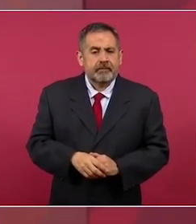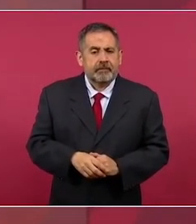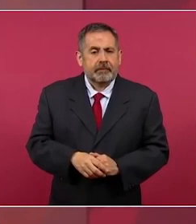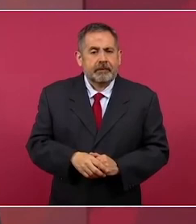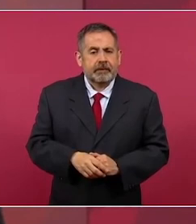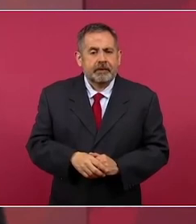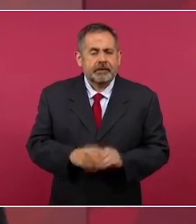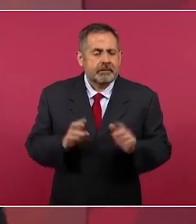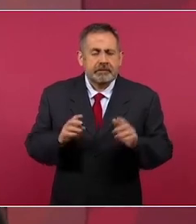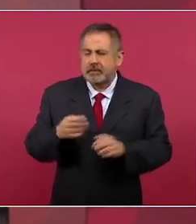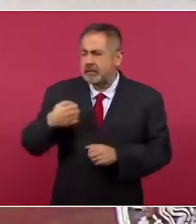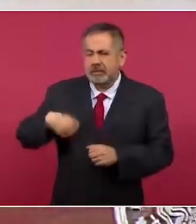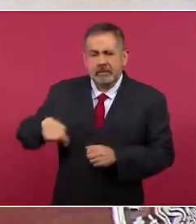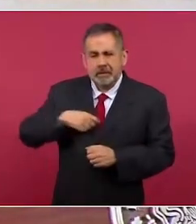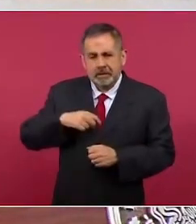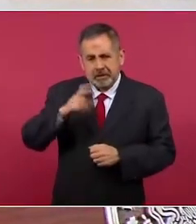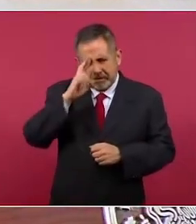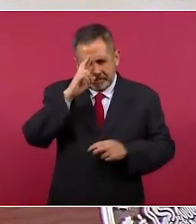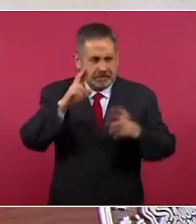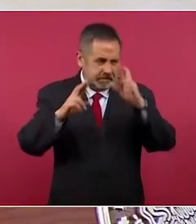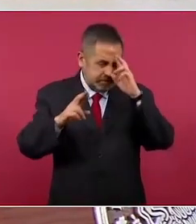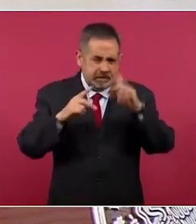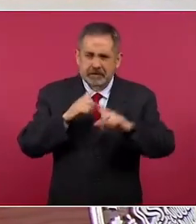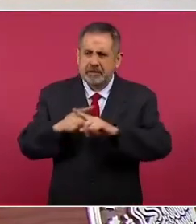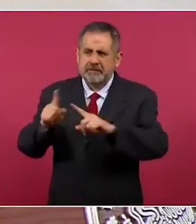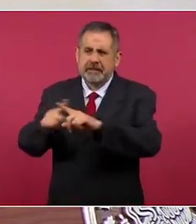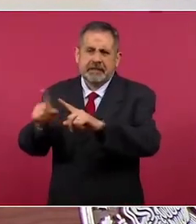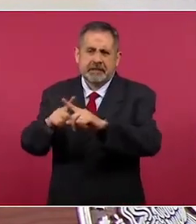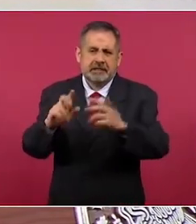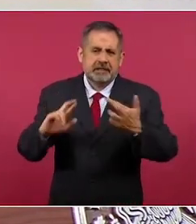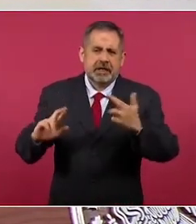Nosotros respetamos todas las creencias, todas las religiones,